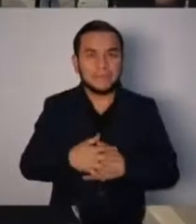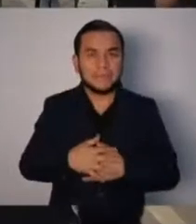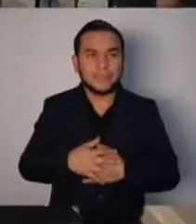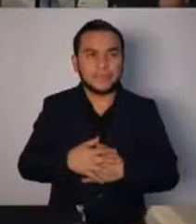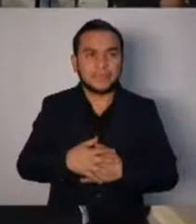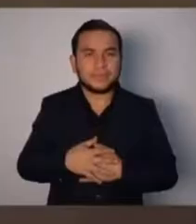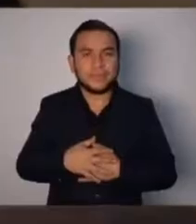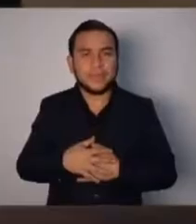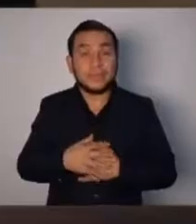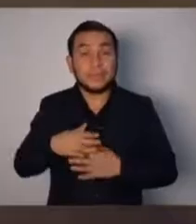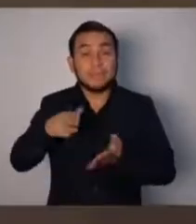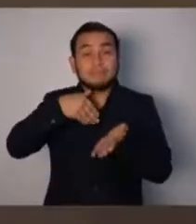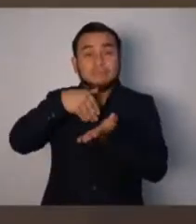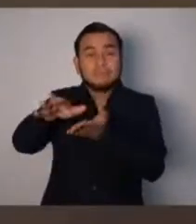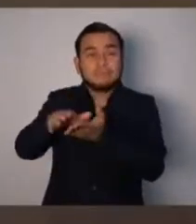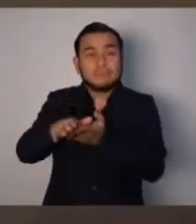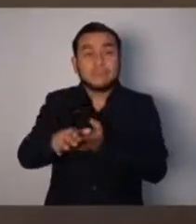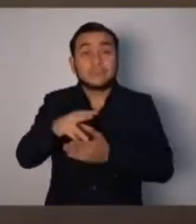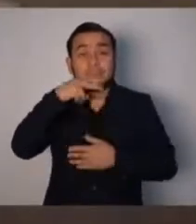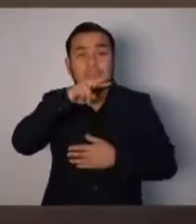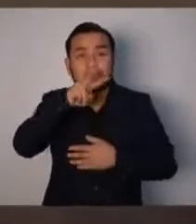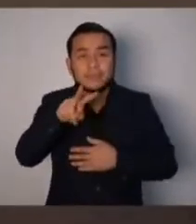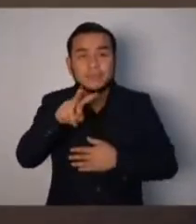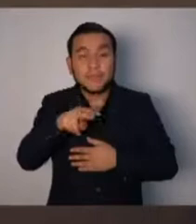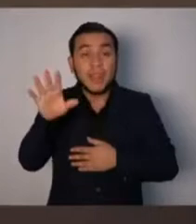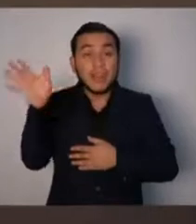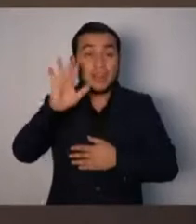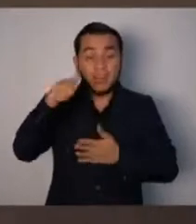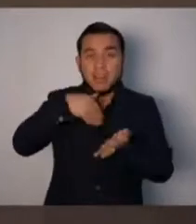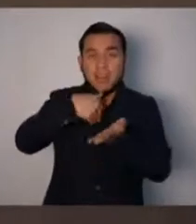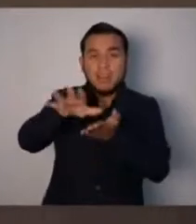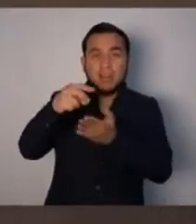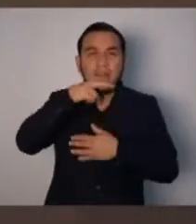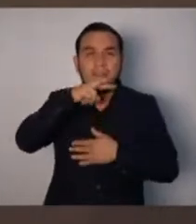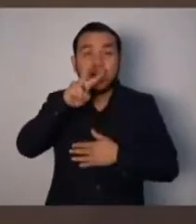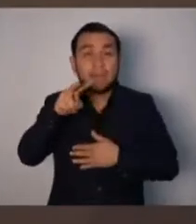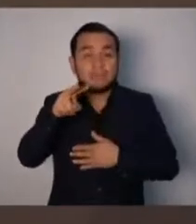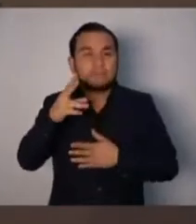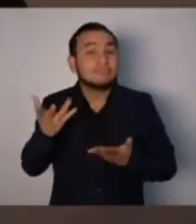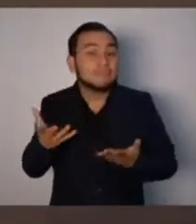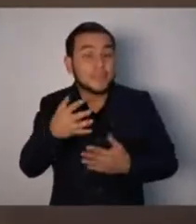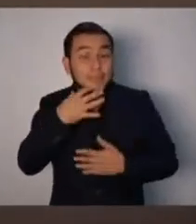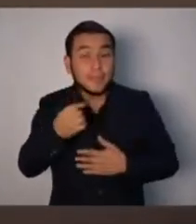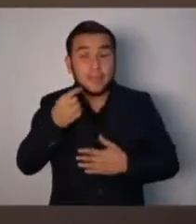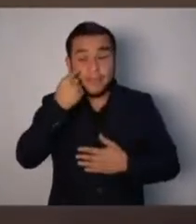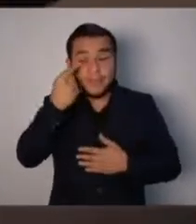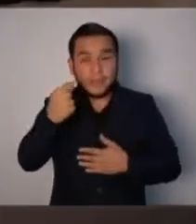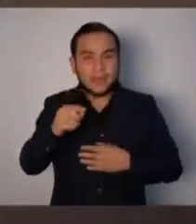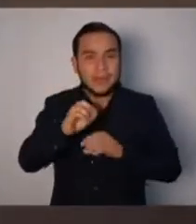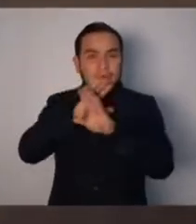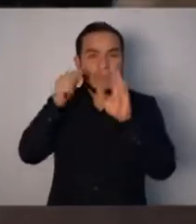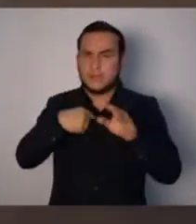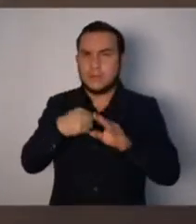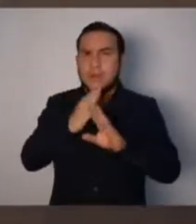y me expulsaron adiós que se vaya como ya lo habían hecho y no estoy defendiendo